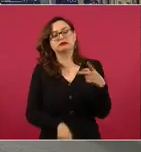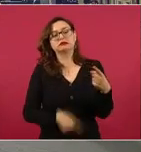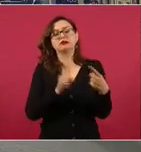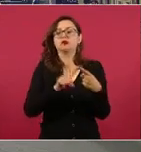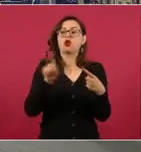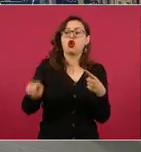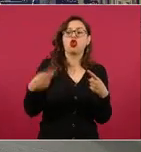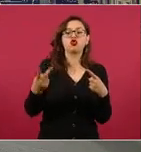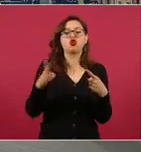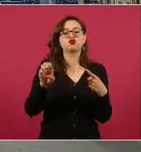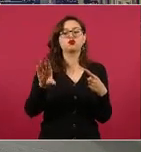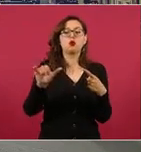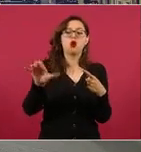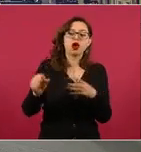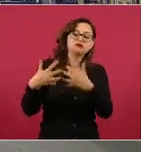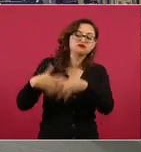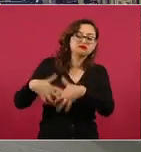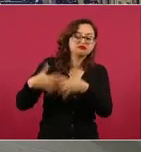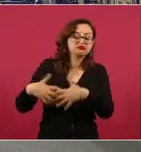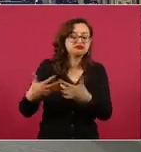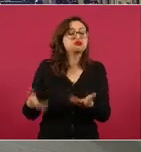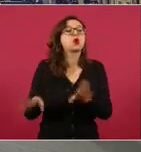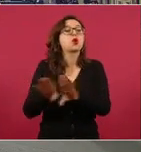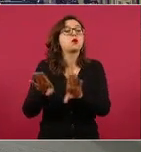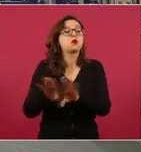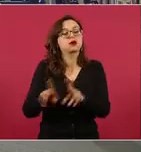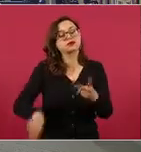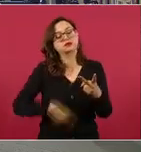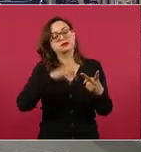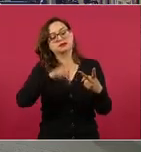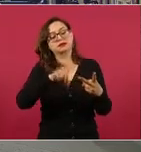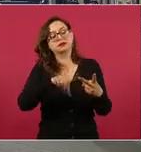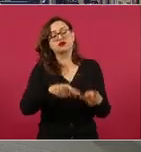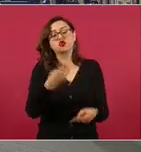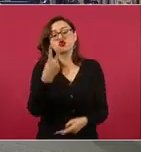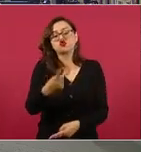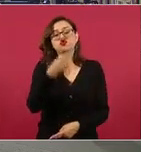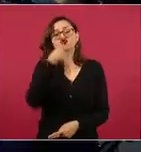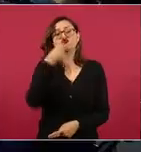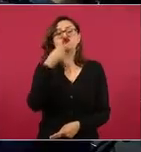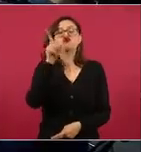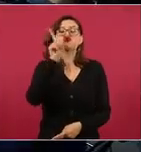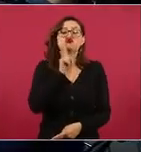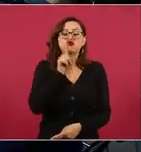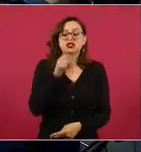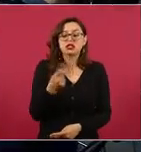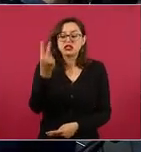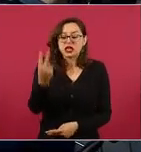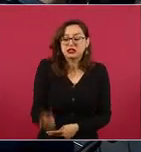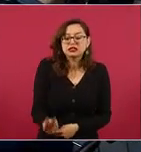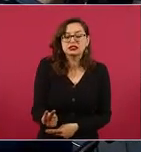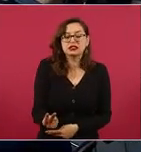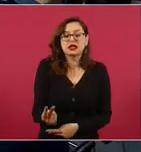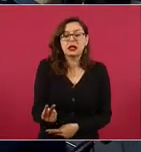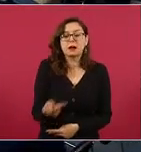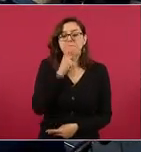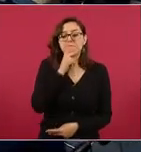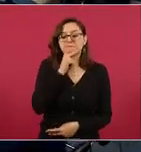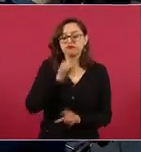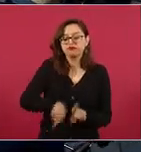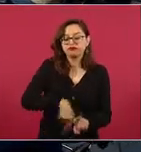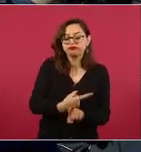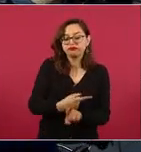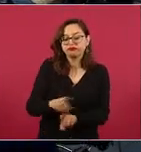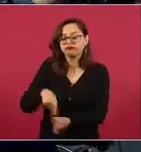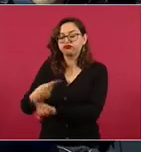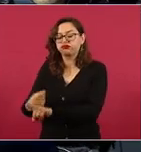Y otro, finalmente, en el caso de dos niñas abusadas sexualmente en Durango por su padre, presuntamente violadas por su padre, Mauricio